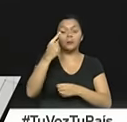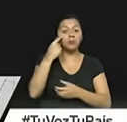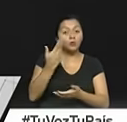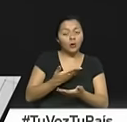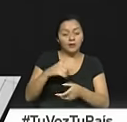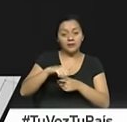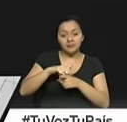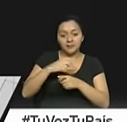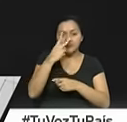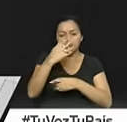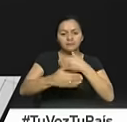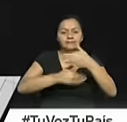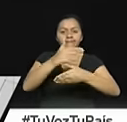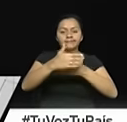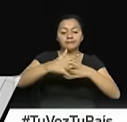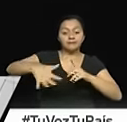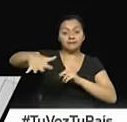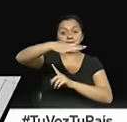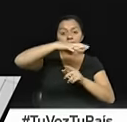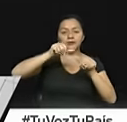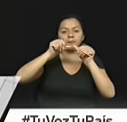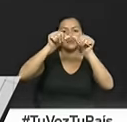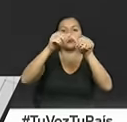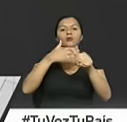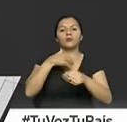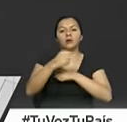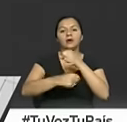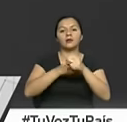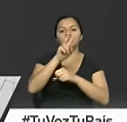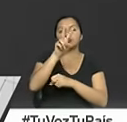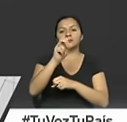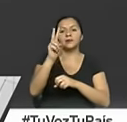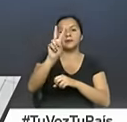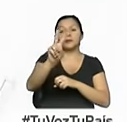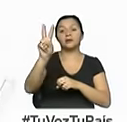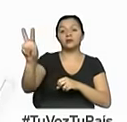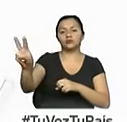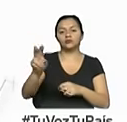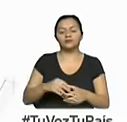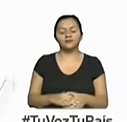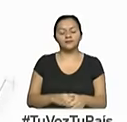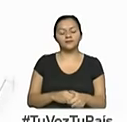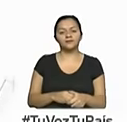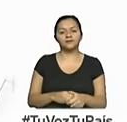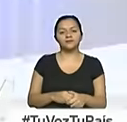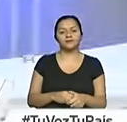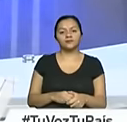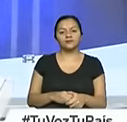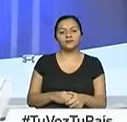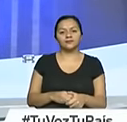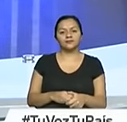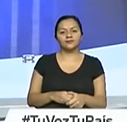la construcción de una estación orbital permanente para el año 2022.